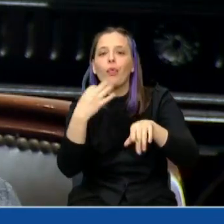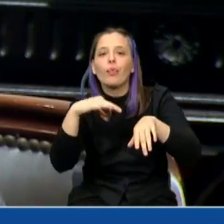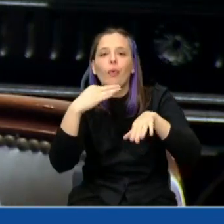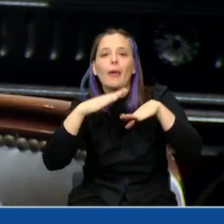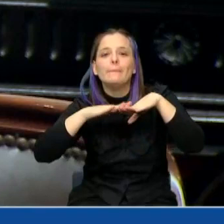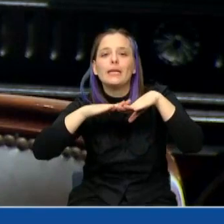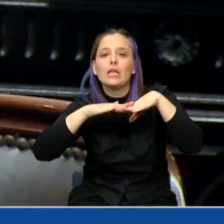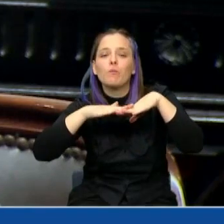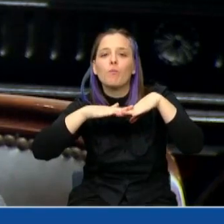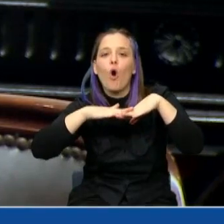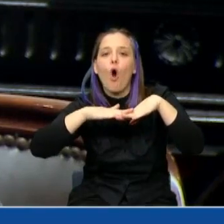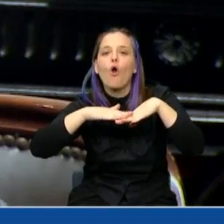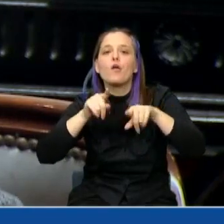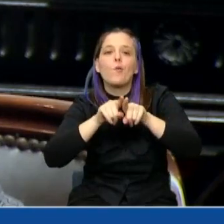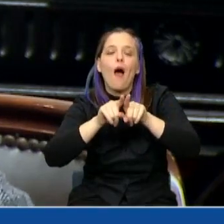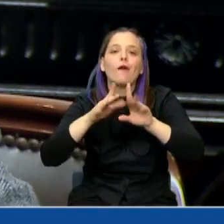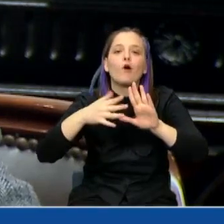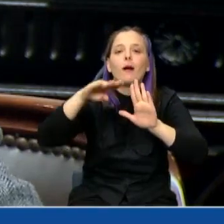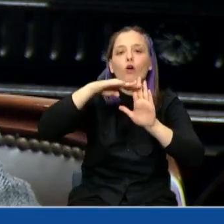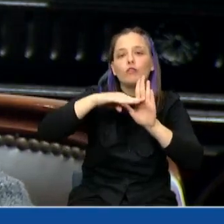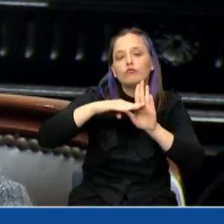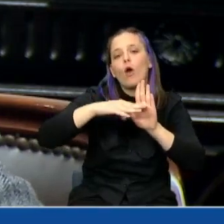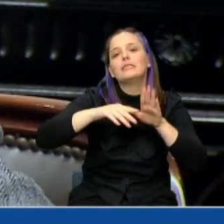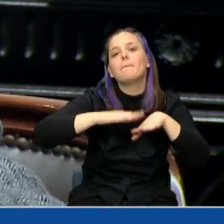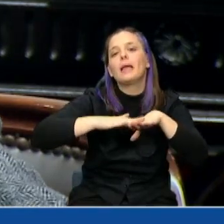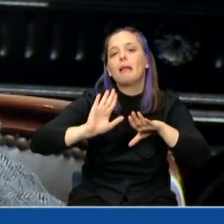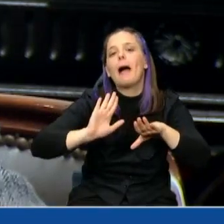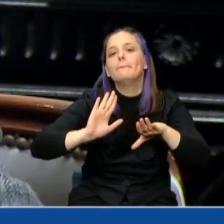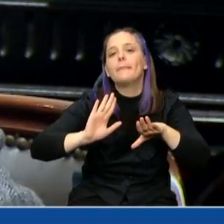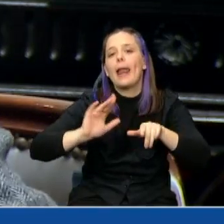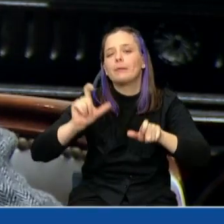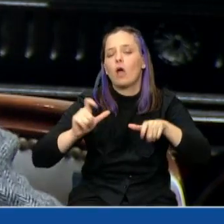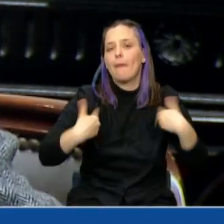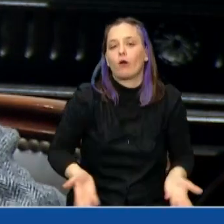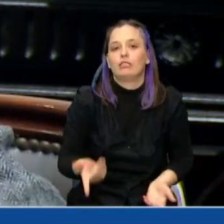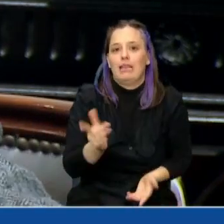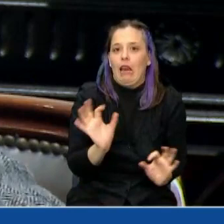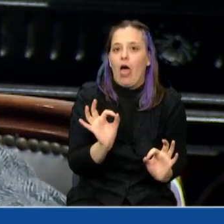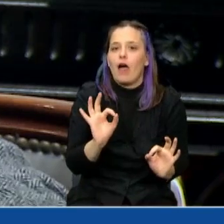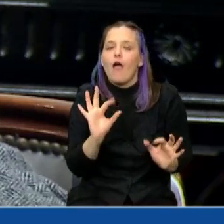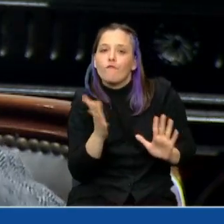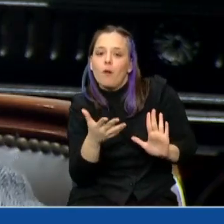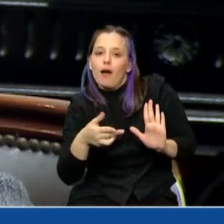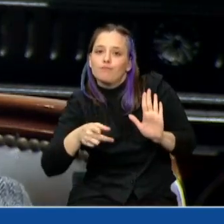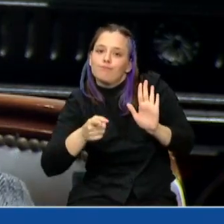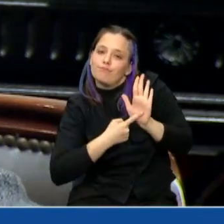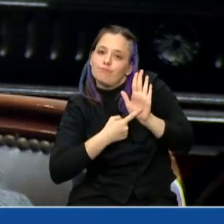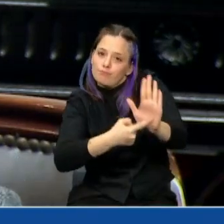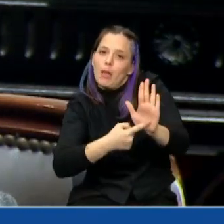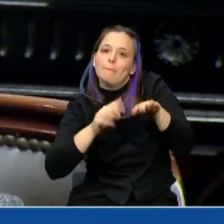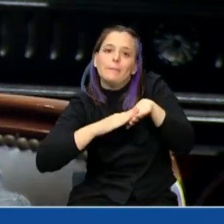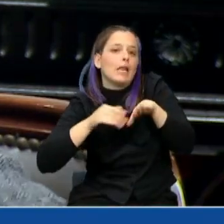mínimos para evitar los abusos, que por supuesto hay que evitar, pero precisamente que funcionaran como un